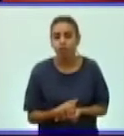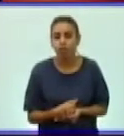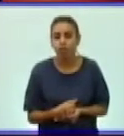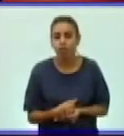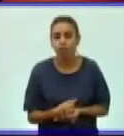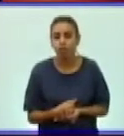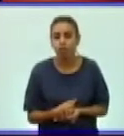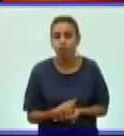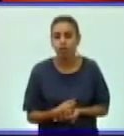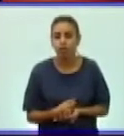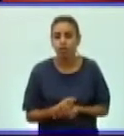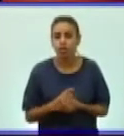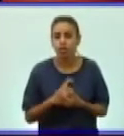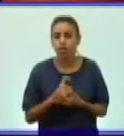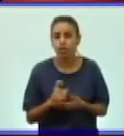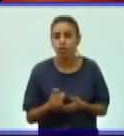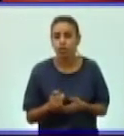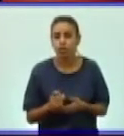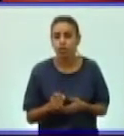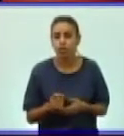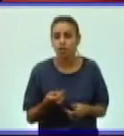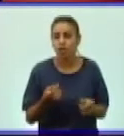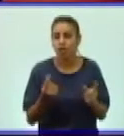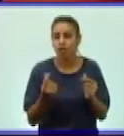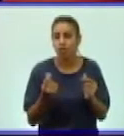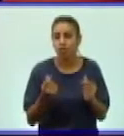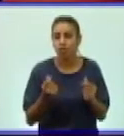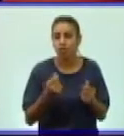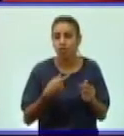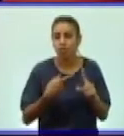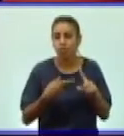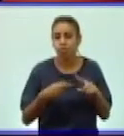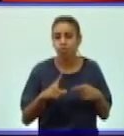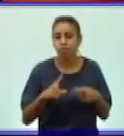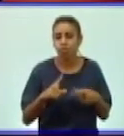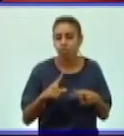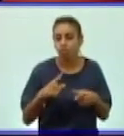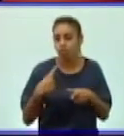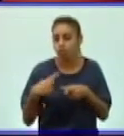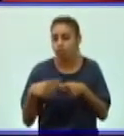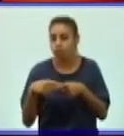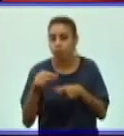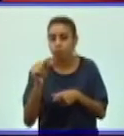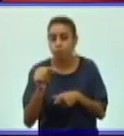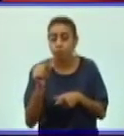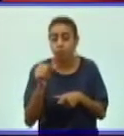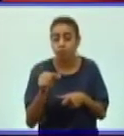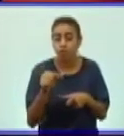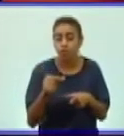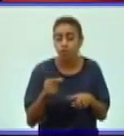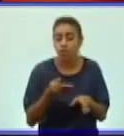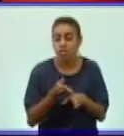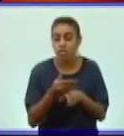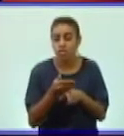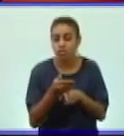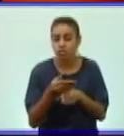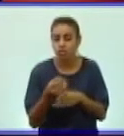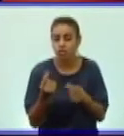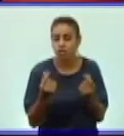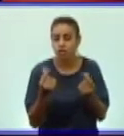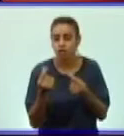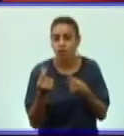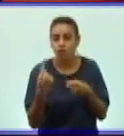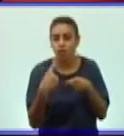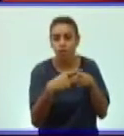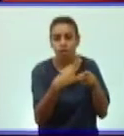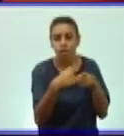y también se van a dar casos de corrupción económica. Fíjense qué lamentable. Unidos a esas indisciplinas, a las delincuencias, a la